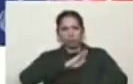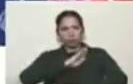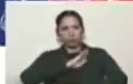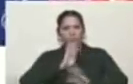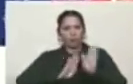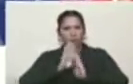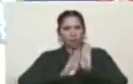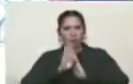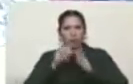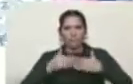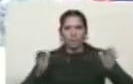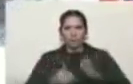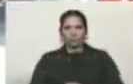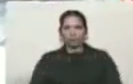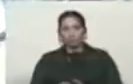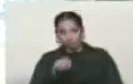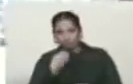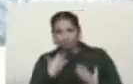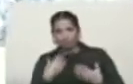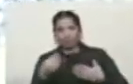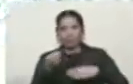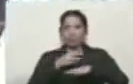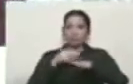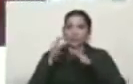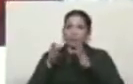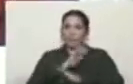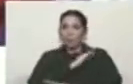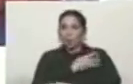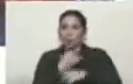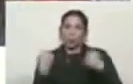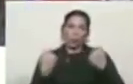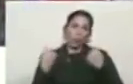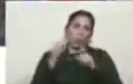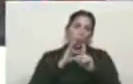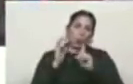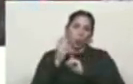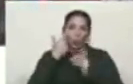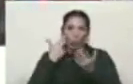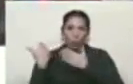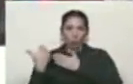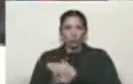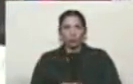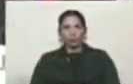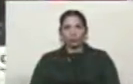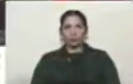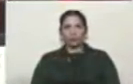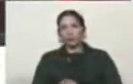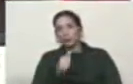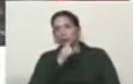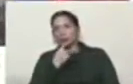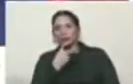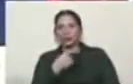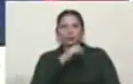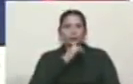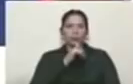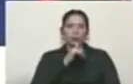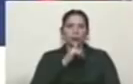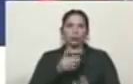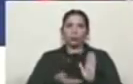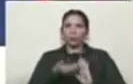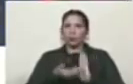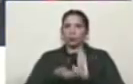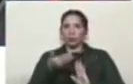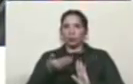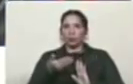desarrollar. Bien, eran palabras del ministro del Poder Popular para la Cultura, Ernesto Villegas, quien destacaba la importancia de rescatar